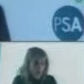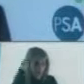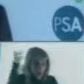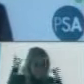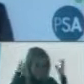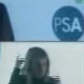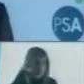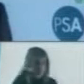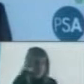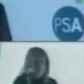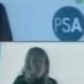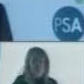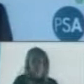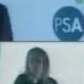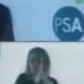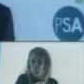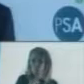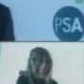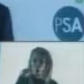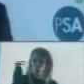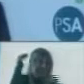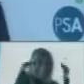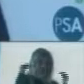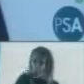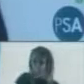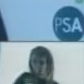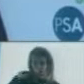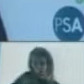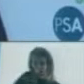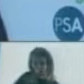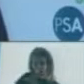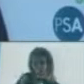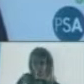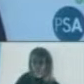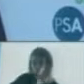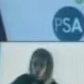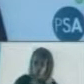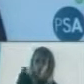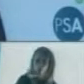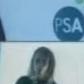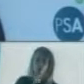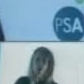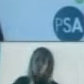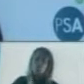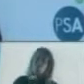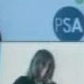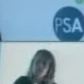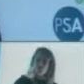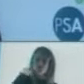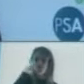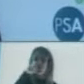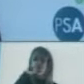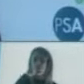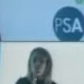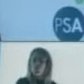jóvenes. Nosotros tenemos menos tiempo que vosotros, pero vosotros acordaros de estas palabras. No le estoy hablando